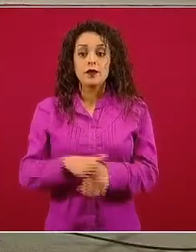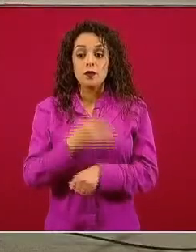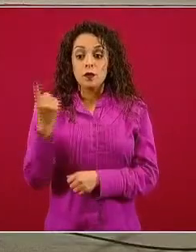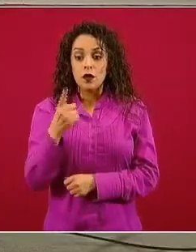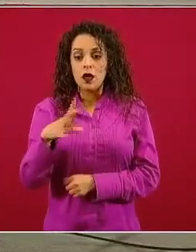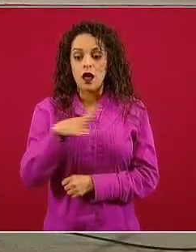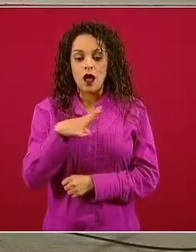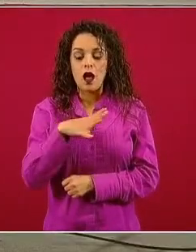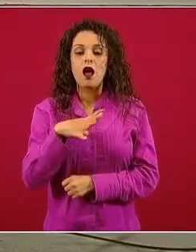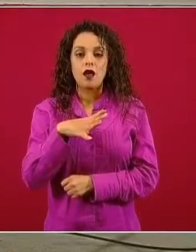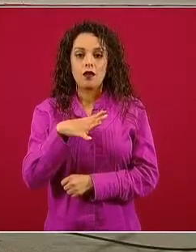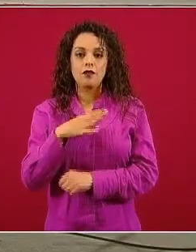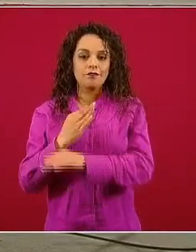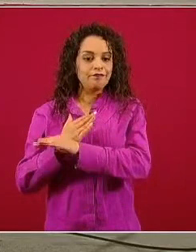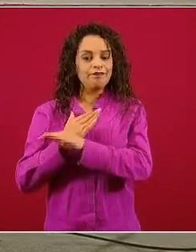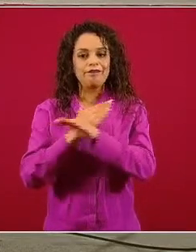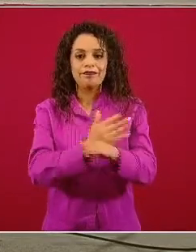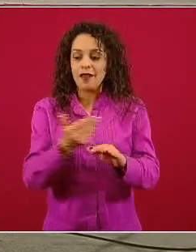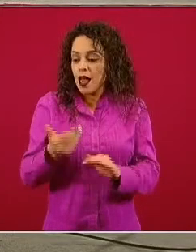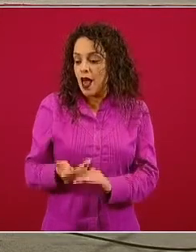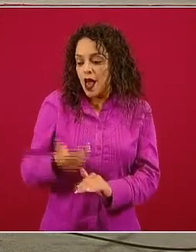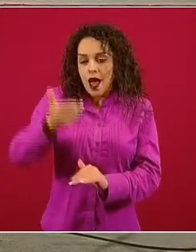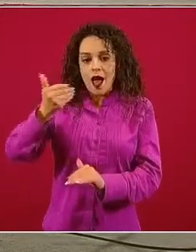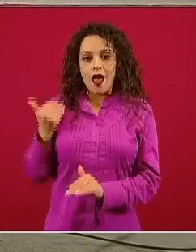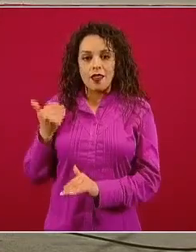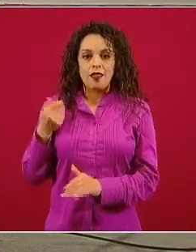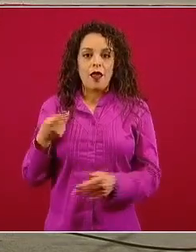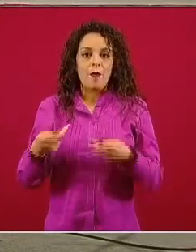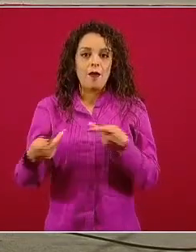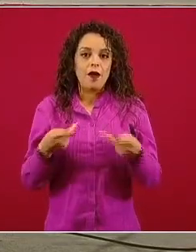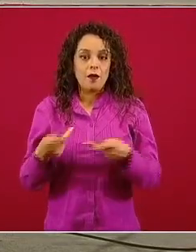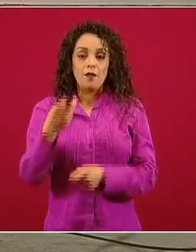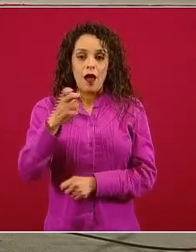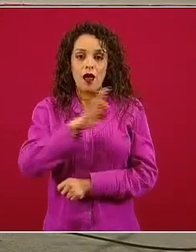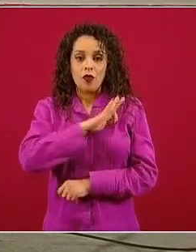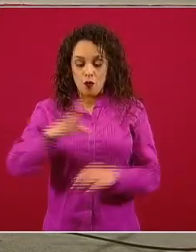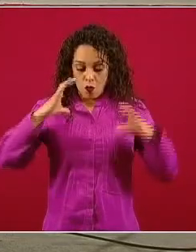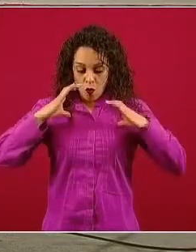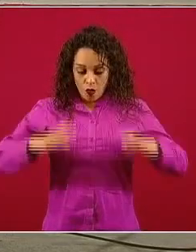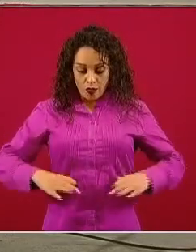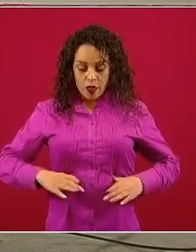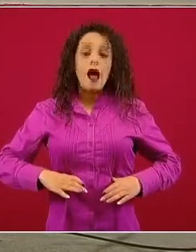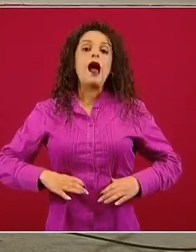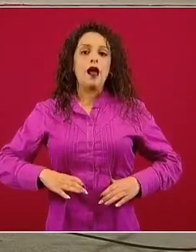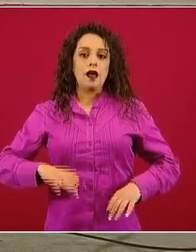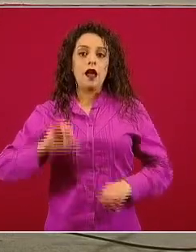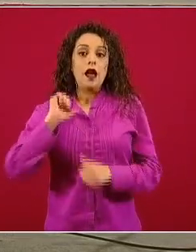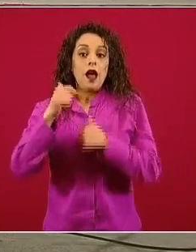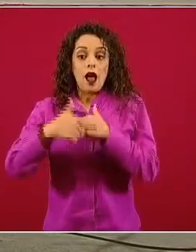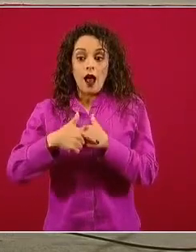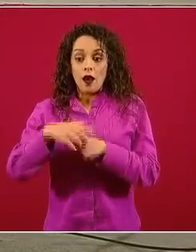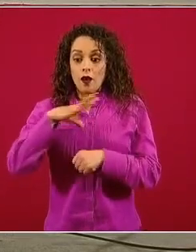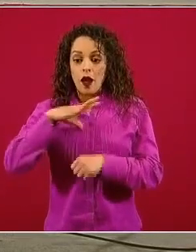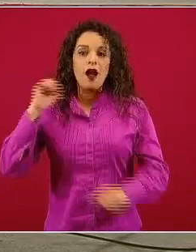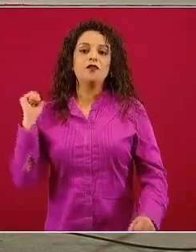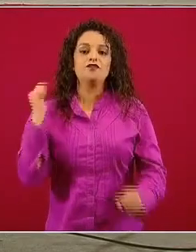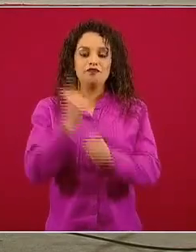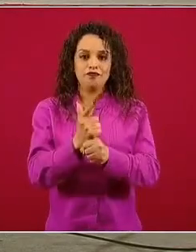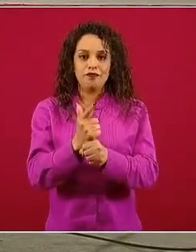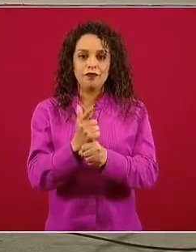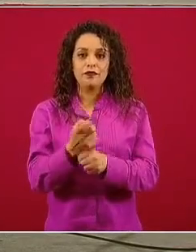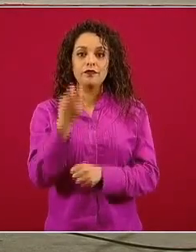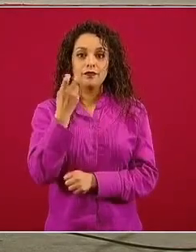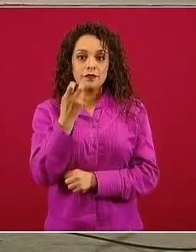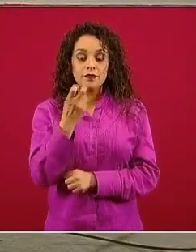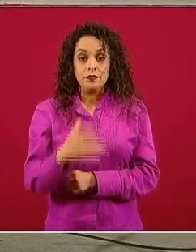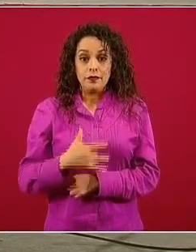genera una respuesta inmunológica previa que permite al sistema inmunológico estar atento, deja que se produzcan signos